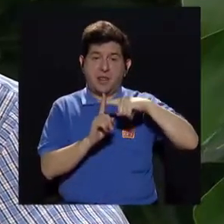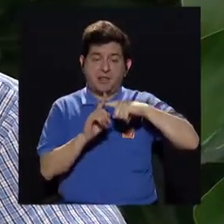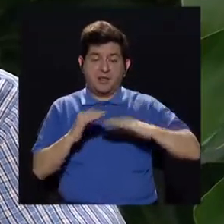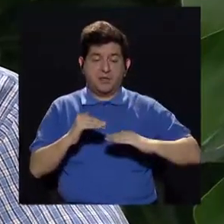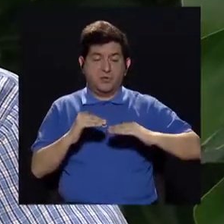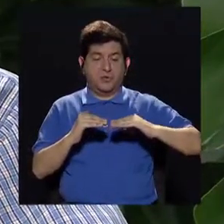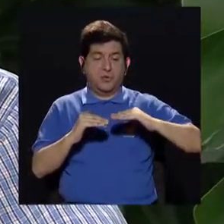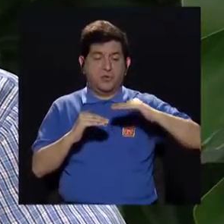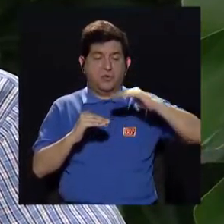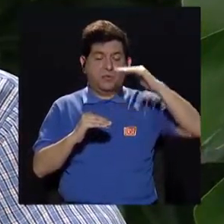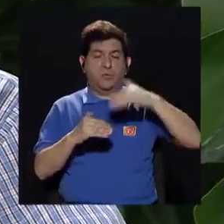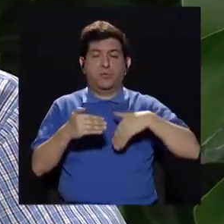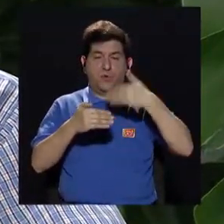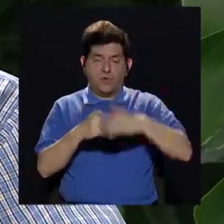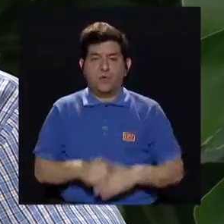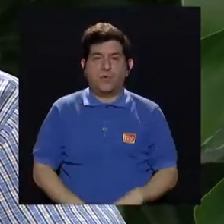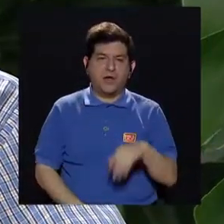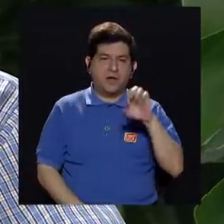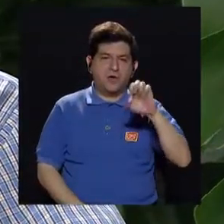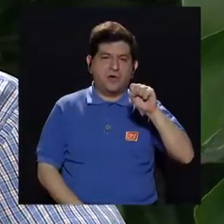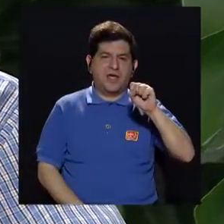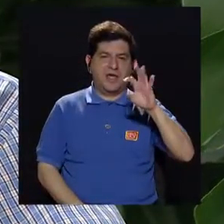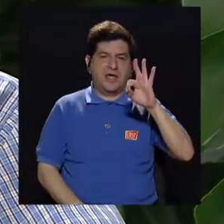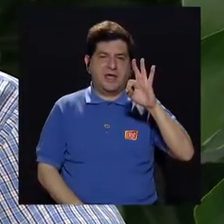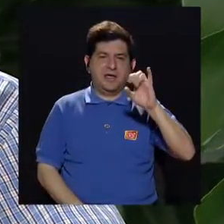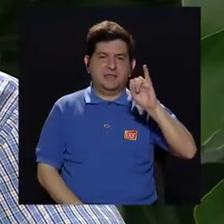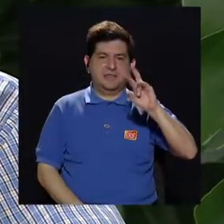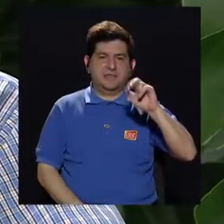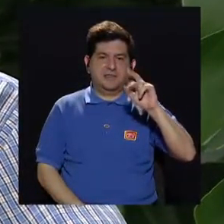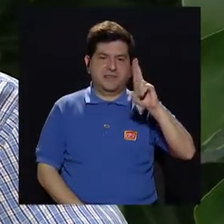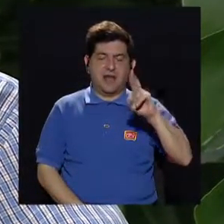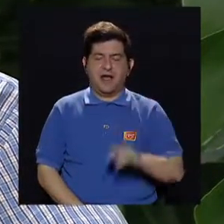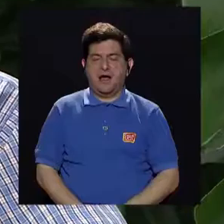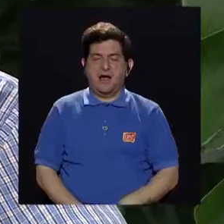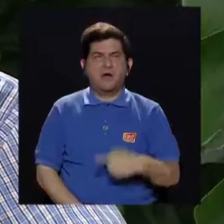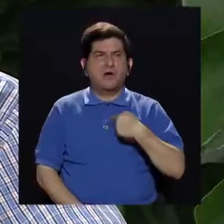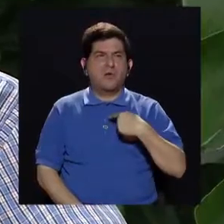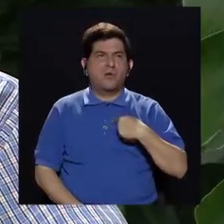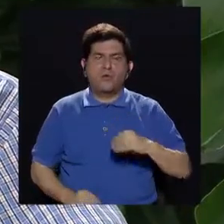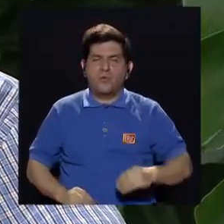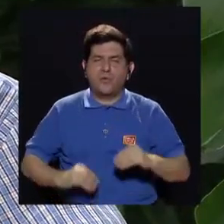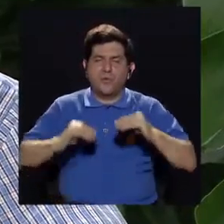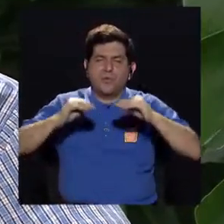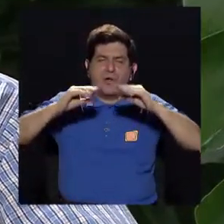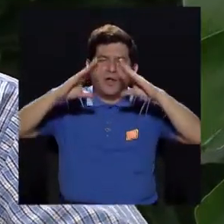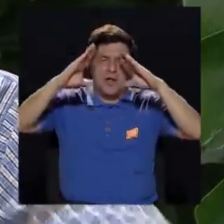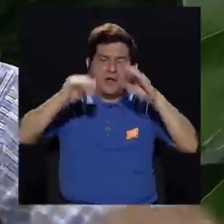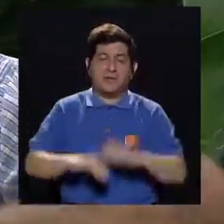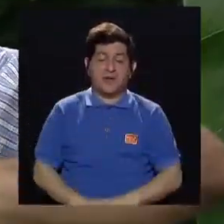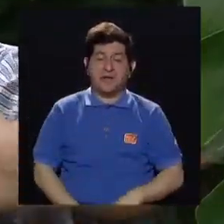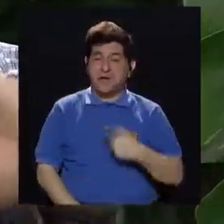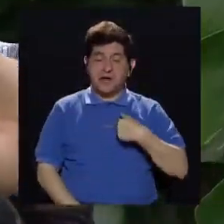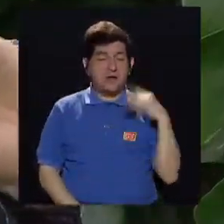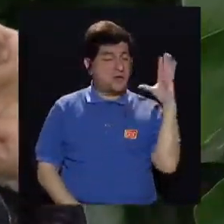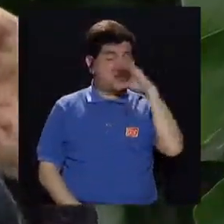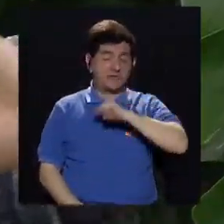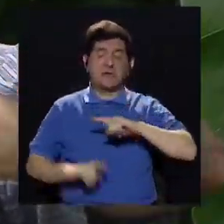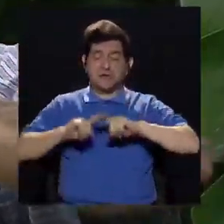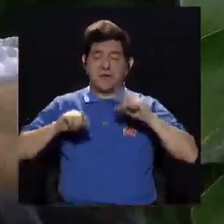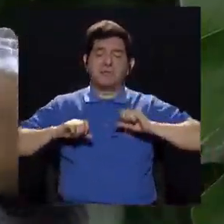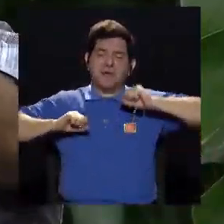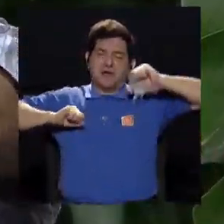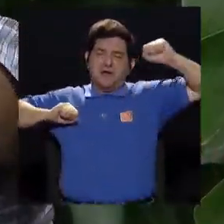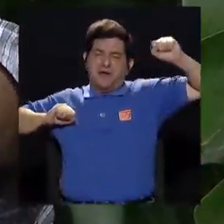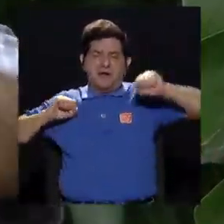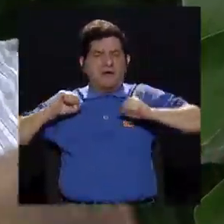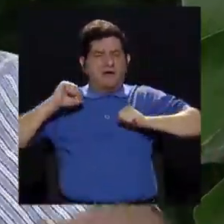temperatura. Luego el estiramiento, lo que hay que evitar, cuando uno se levanta en la mañana sin darse cuenta, lo único que hace uno es estirarse, ¿verdad? El cuerpo no hace